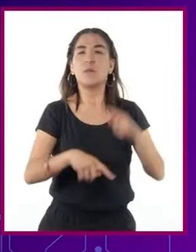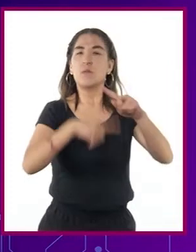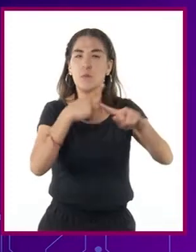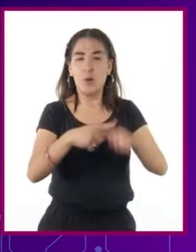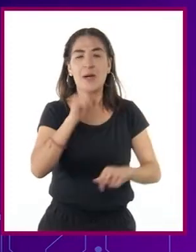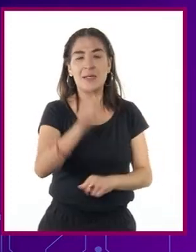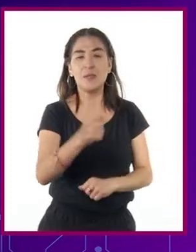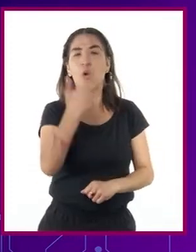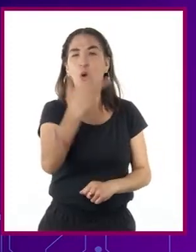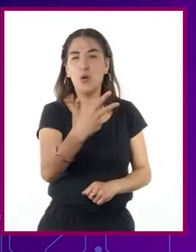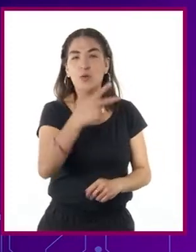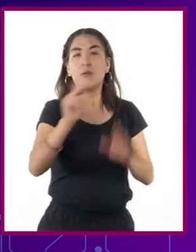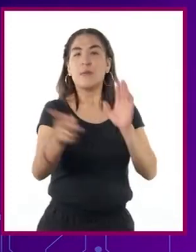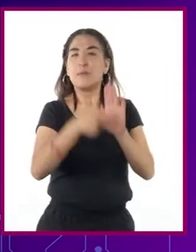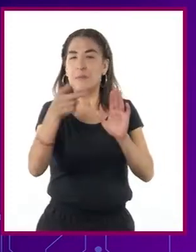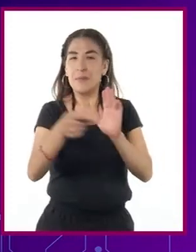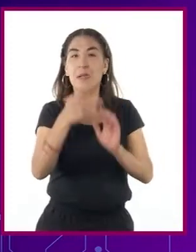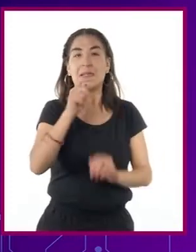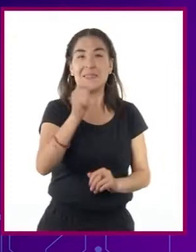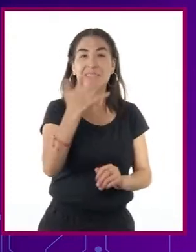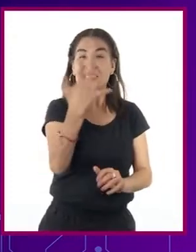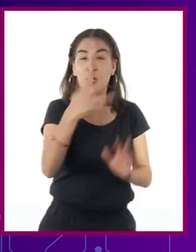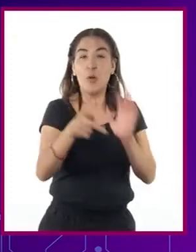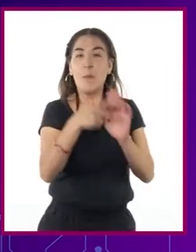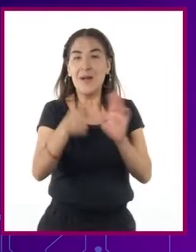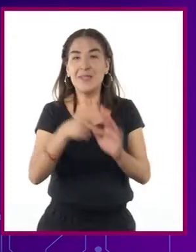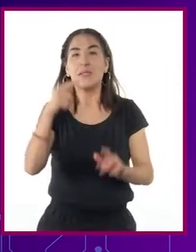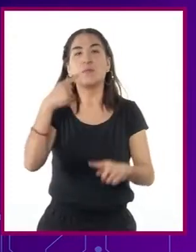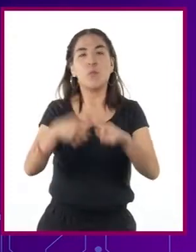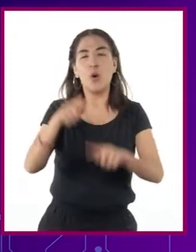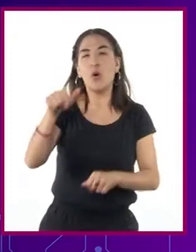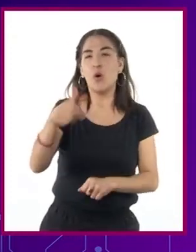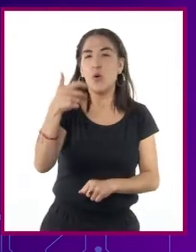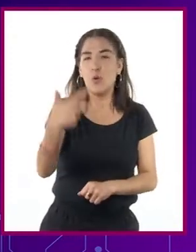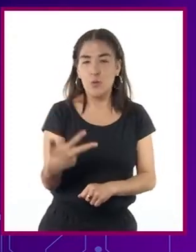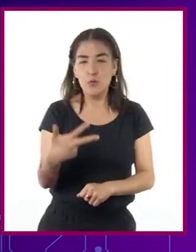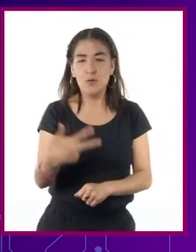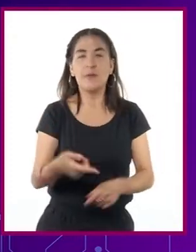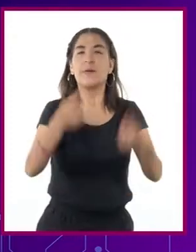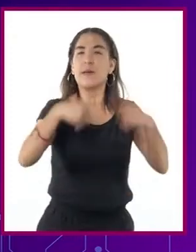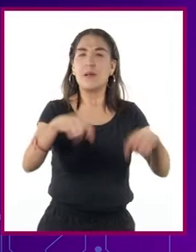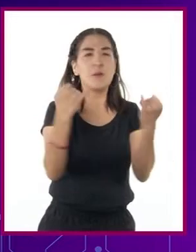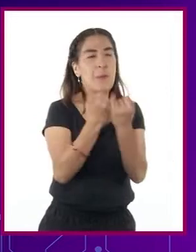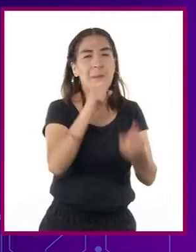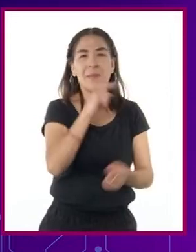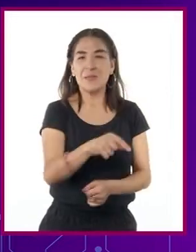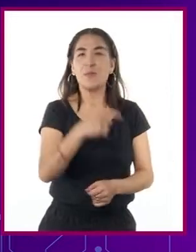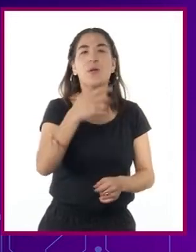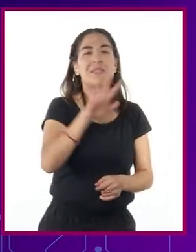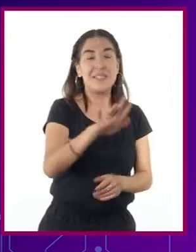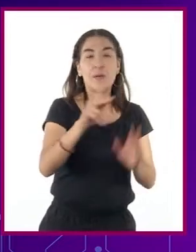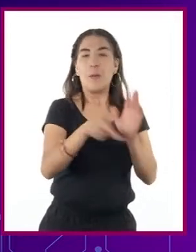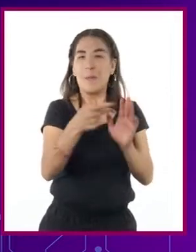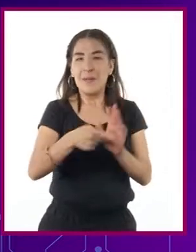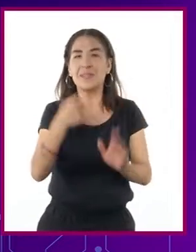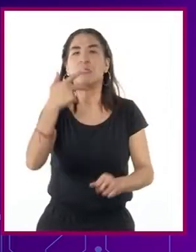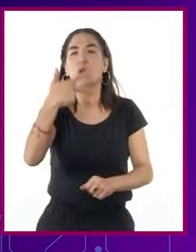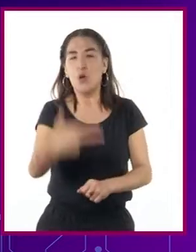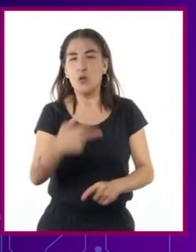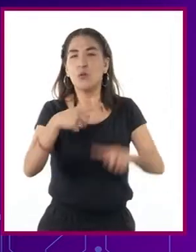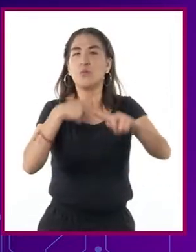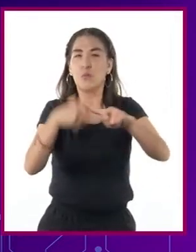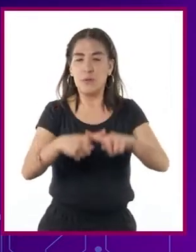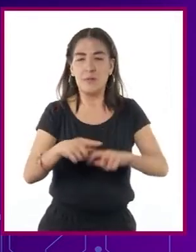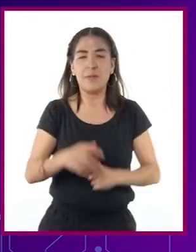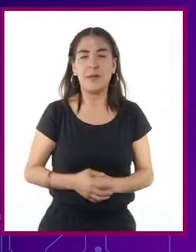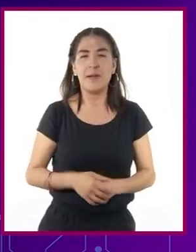multiplicado 5 veces por sí mismo entre 8 multiplicado 5 veces por sí mismo. Si se divide un factor del